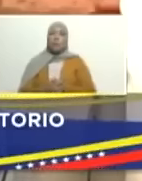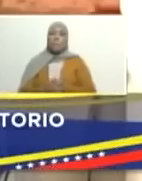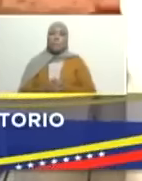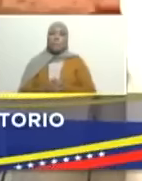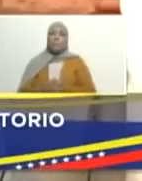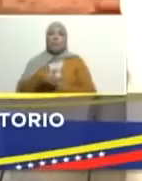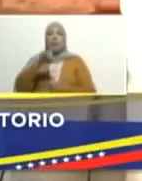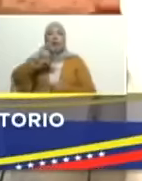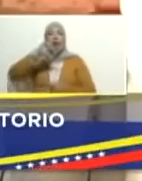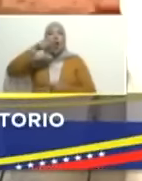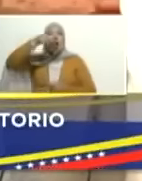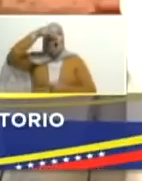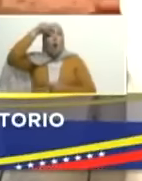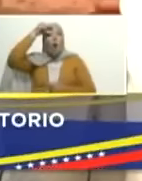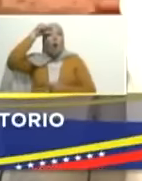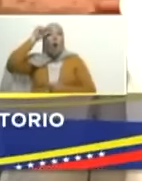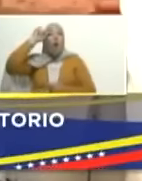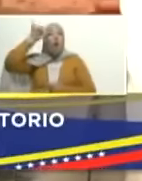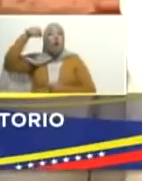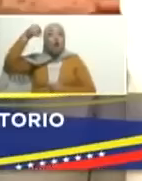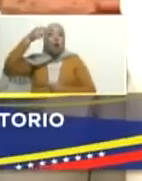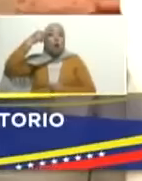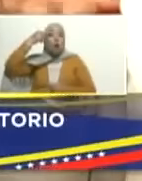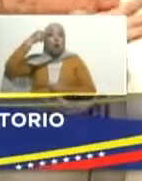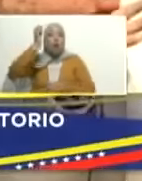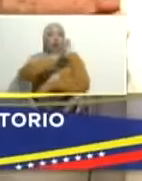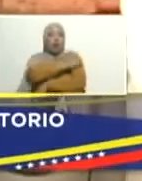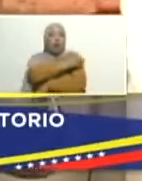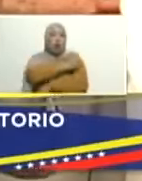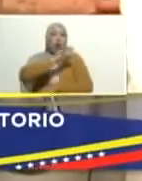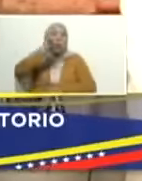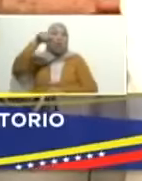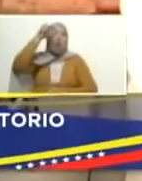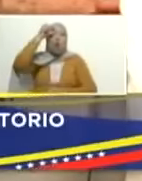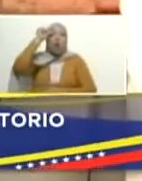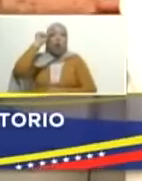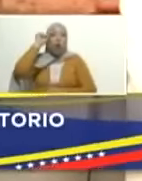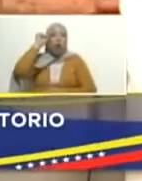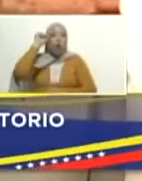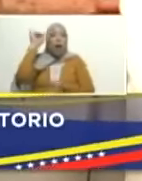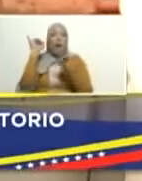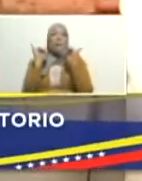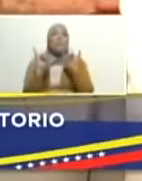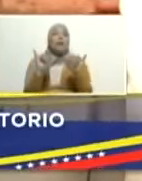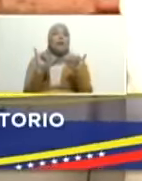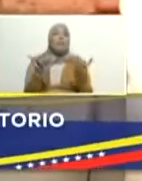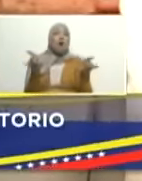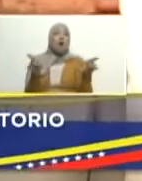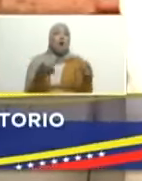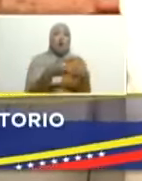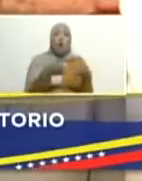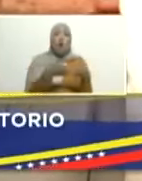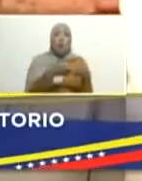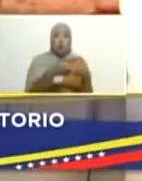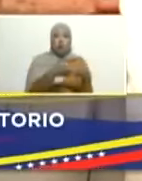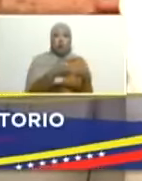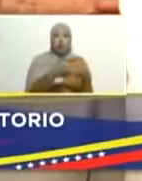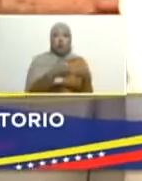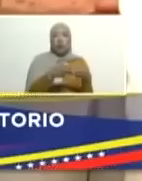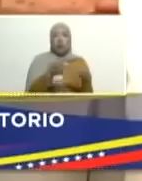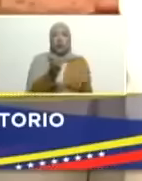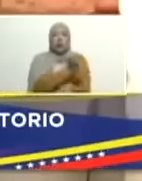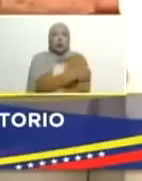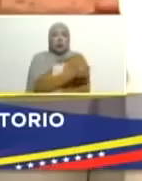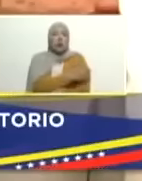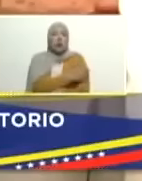por el Julio Borges y por todas ellas y ellos. Es el mismo combo, el mismo grupo extremista que